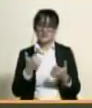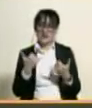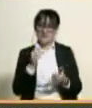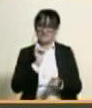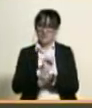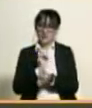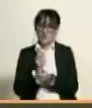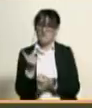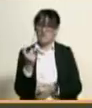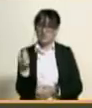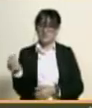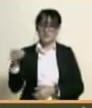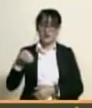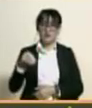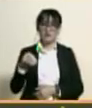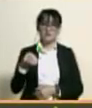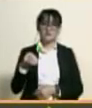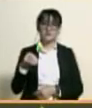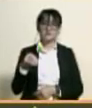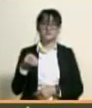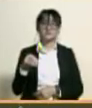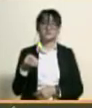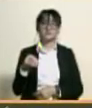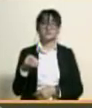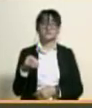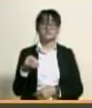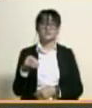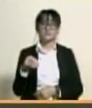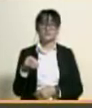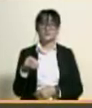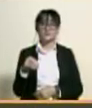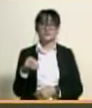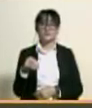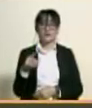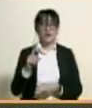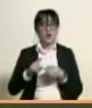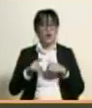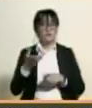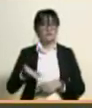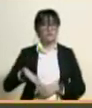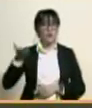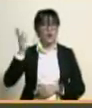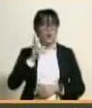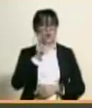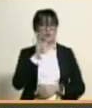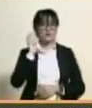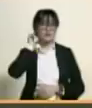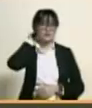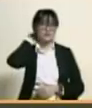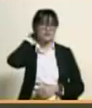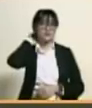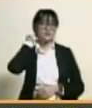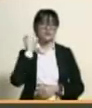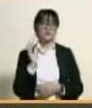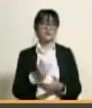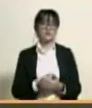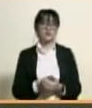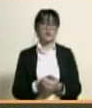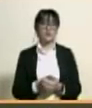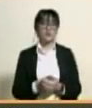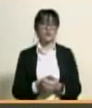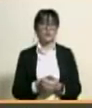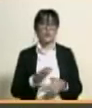económico y financiero de esta guerra económica salvaje, criminal, propiciada por estos